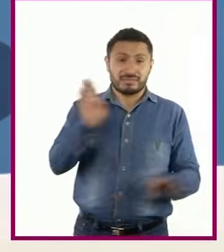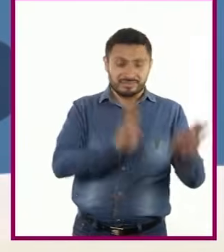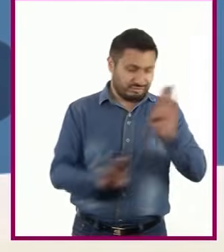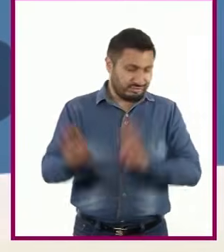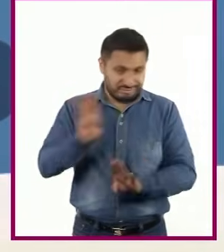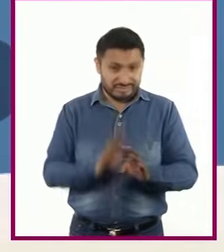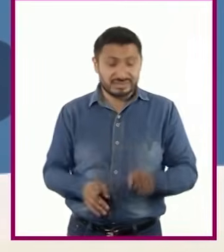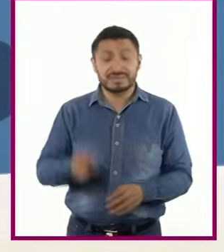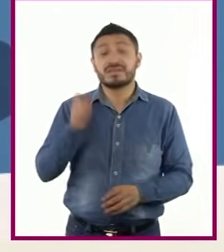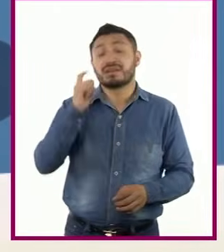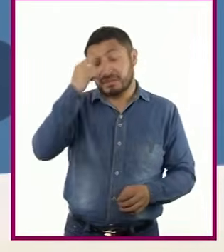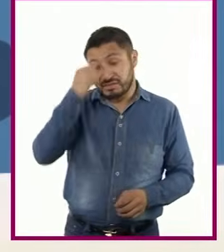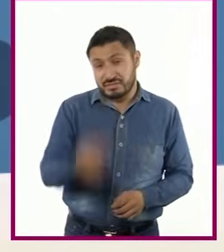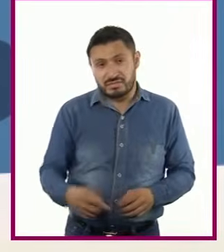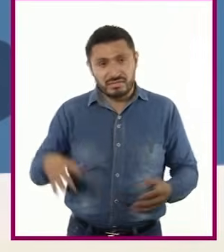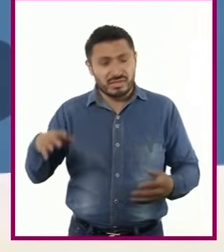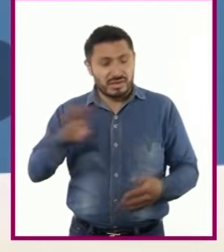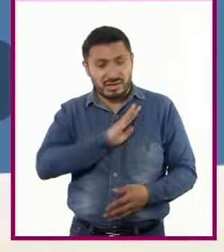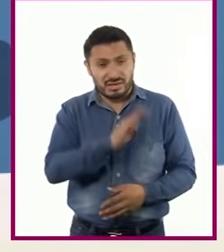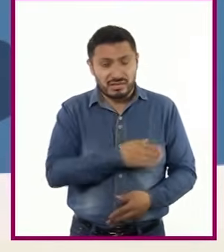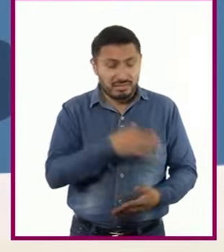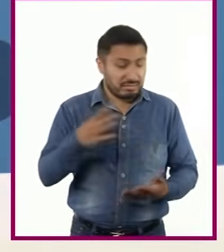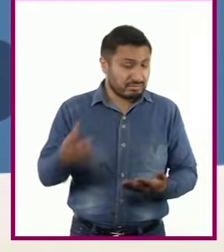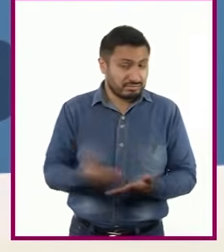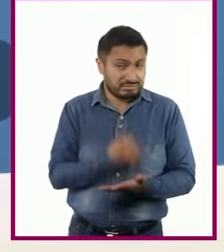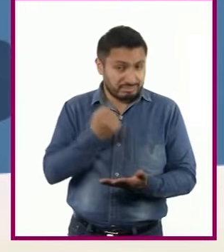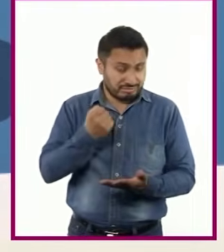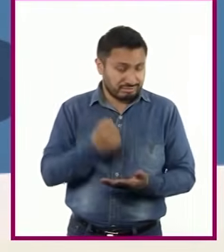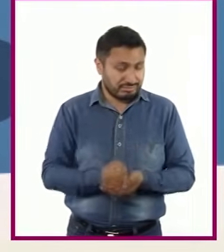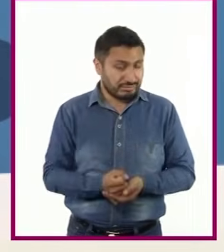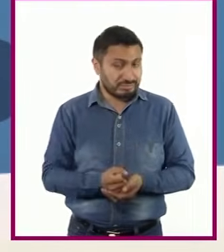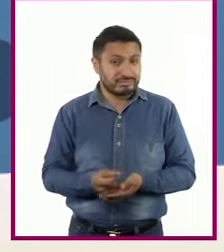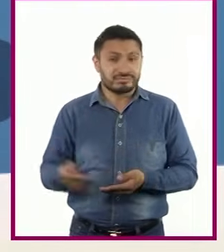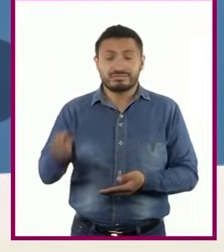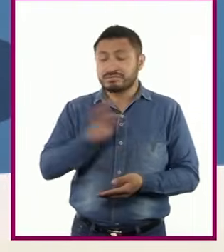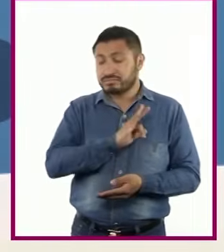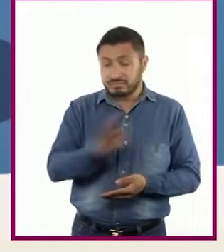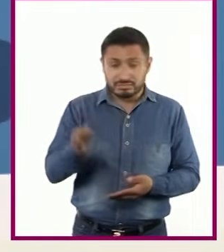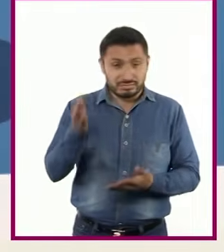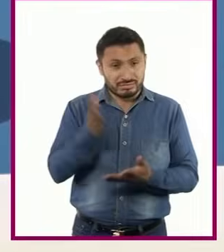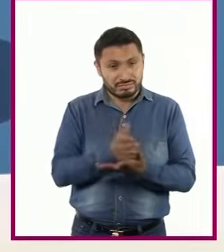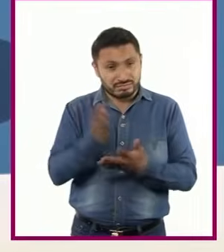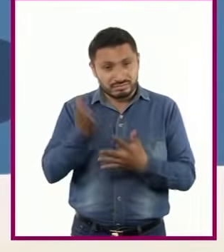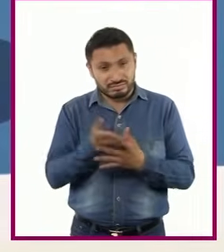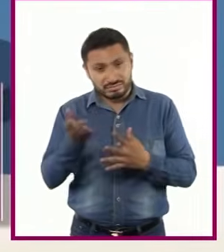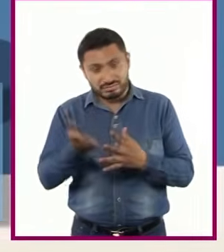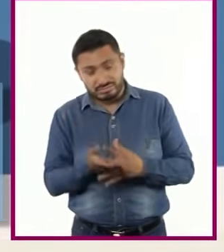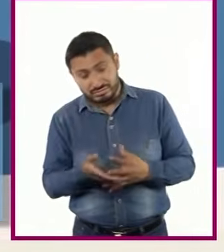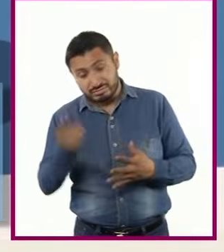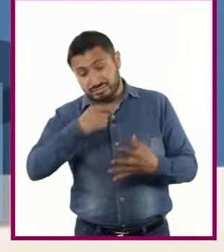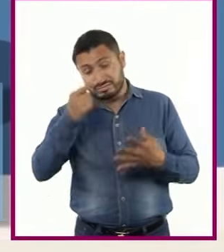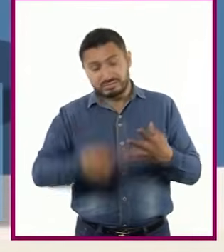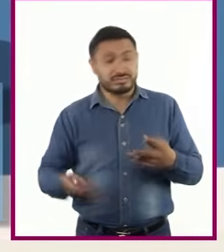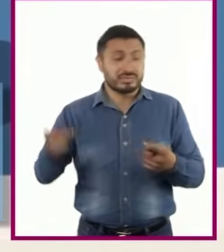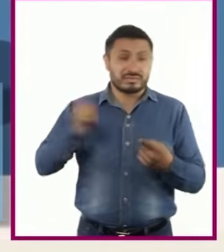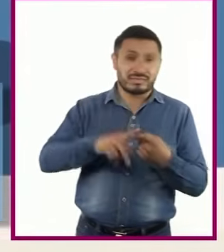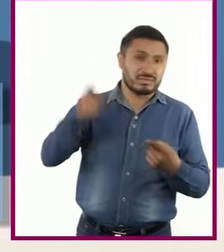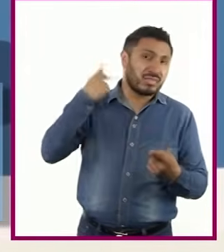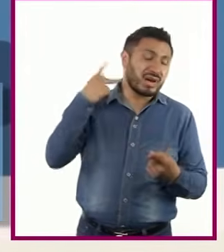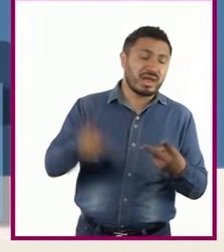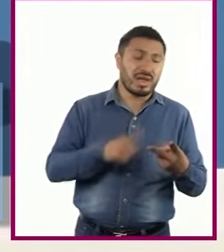biológico, que determinaron el triunfo español? Podemos dividirlos en rubros: